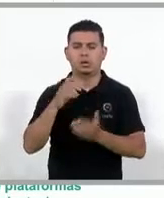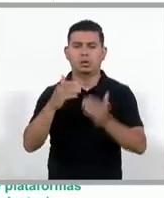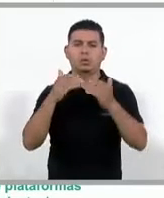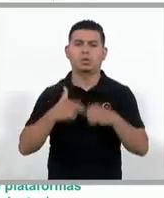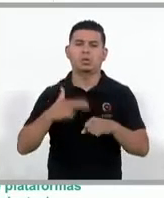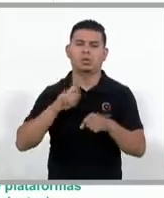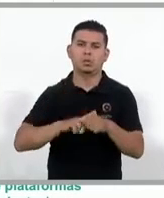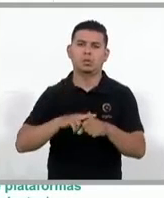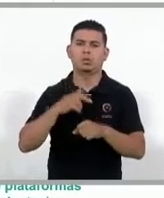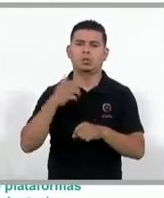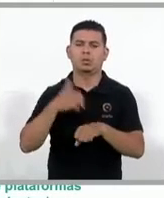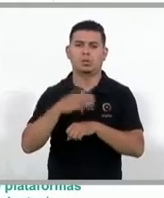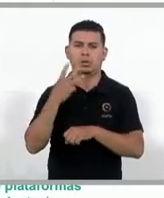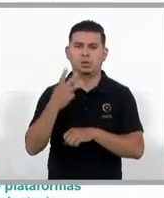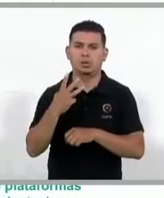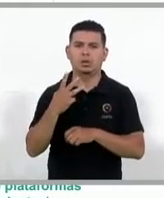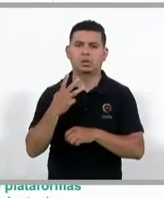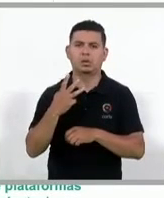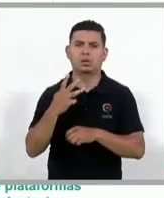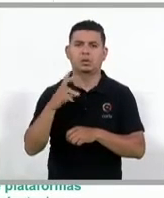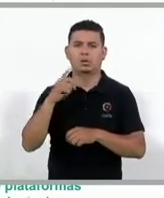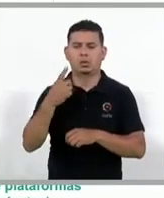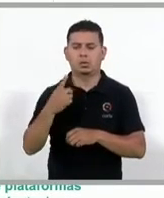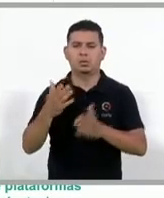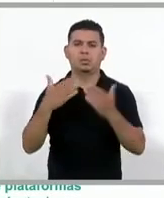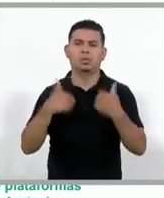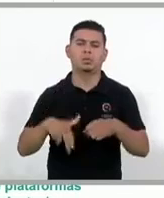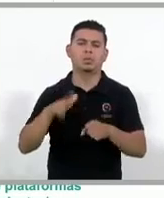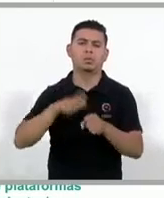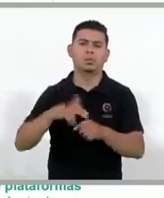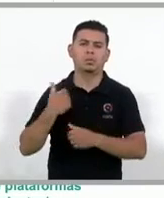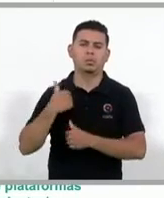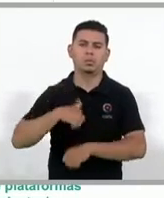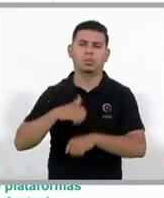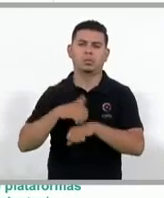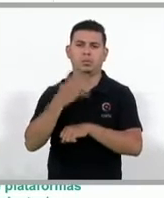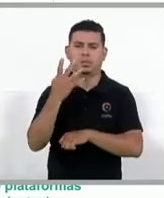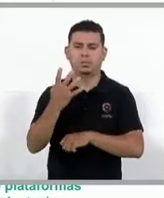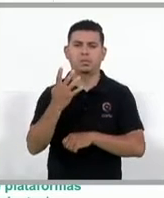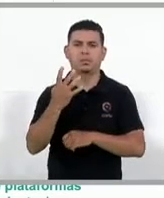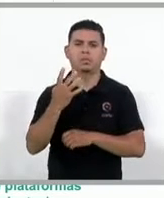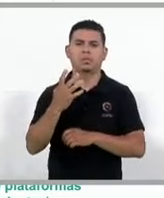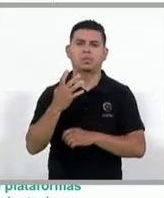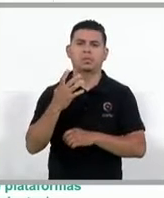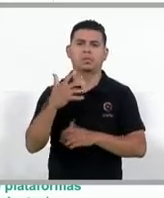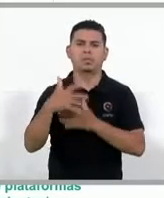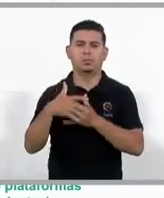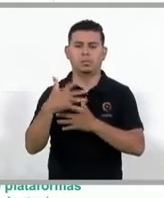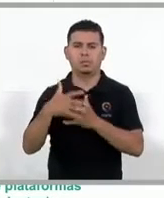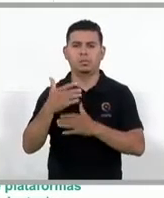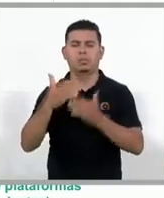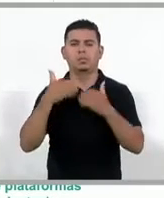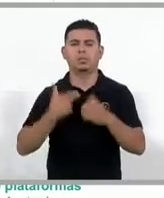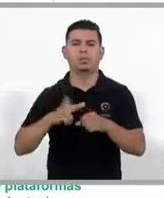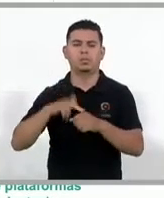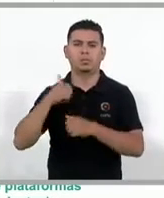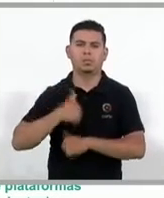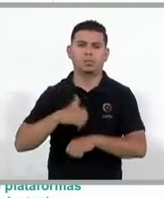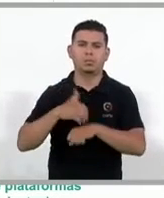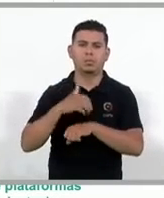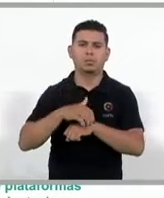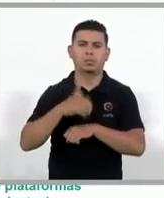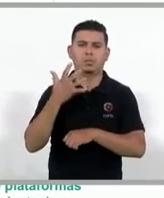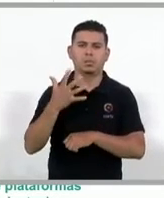la jurisdicción sanitaria número 3 31 para la jurisdicción sanitaria número 415 para la jurisdicción sanitaria